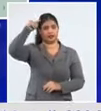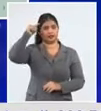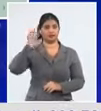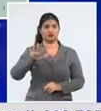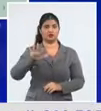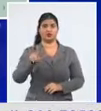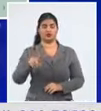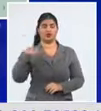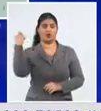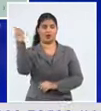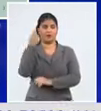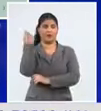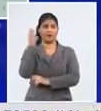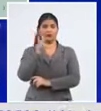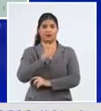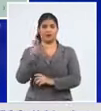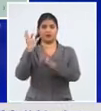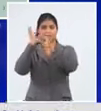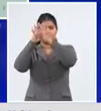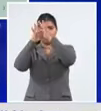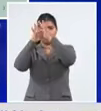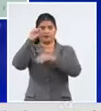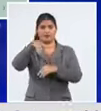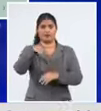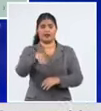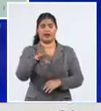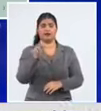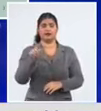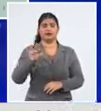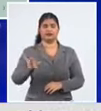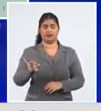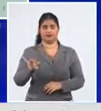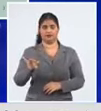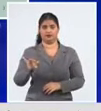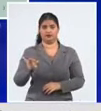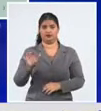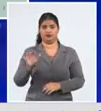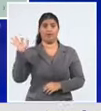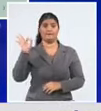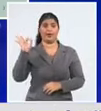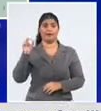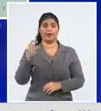Mantua, 22, Viñales, 17 y La Palma, 13 en el día de ayer.